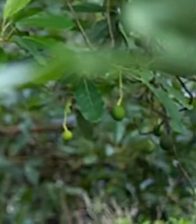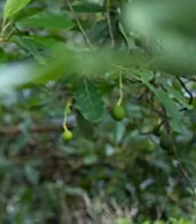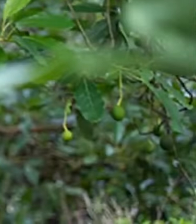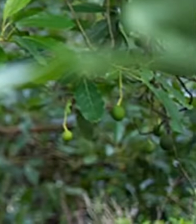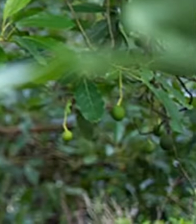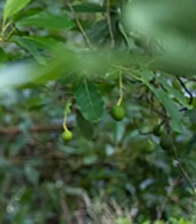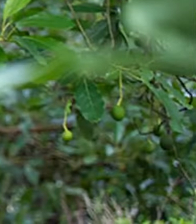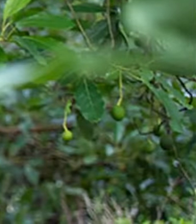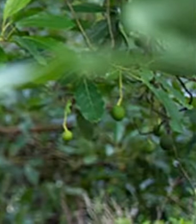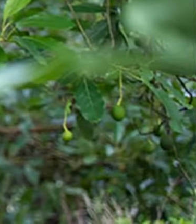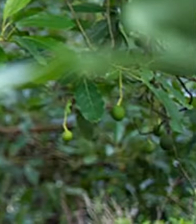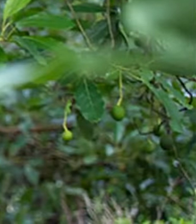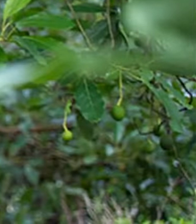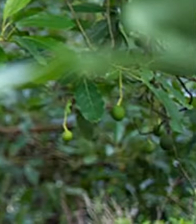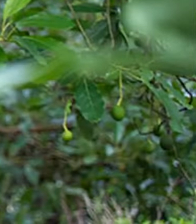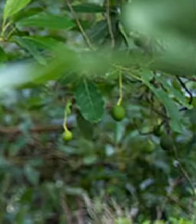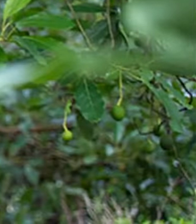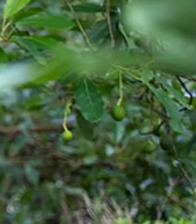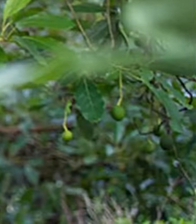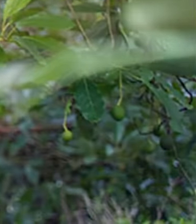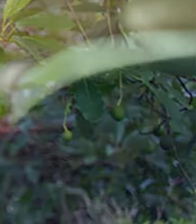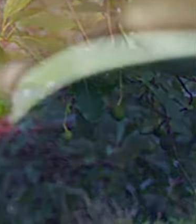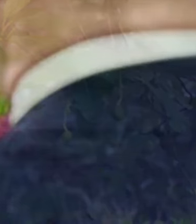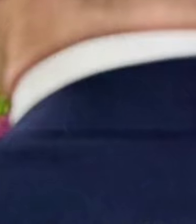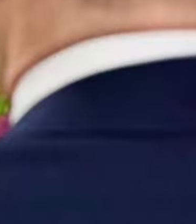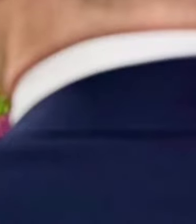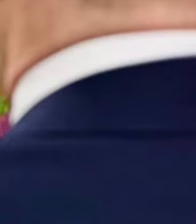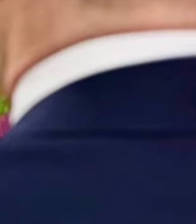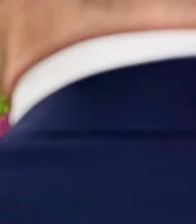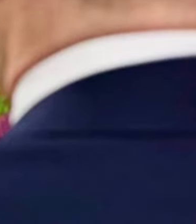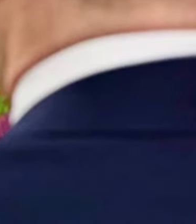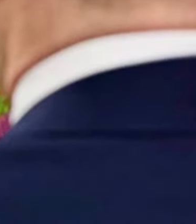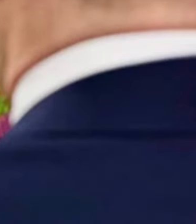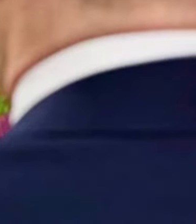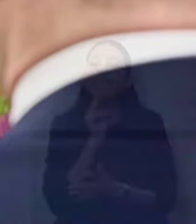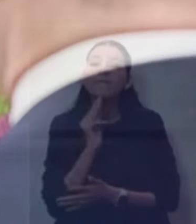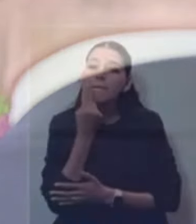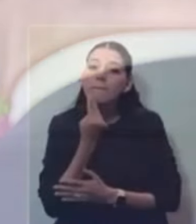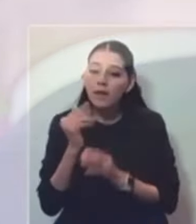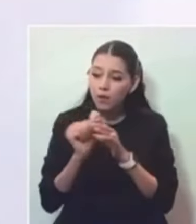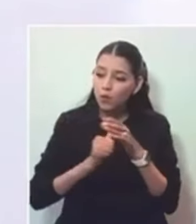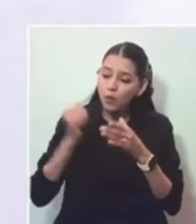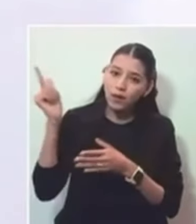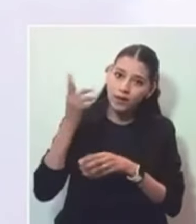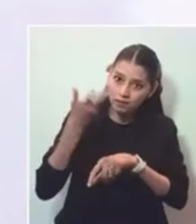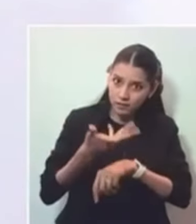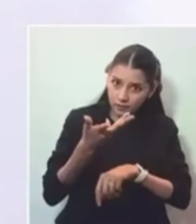las operaciones de los inspectores y con ello la exportación de aguacate, mango y otros productos del campo.